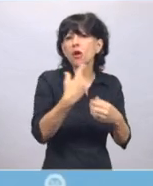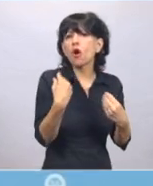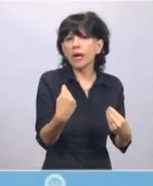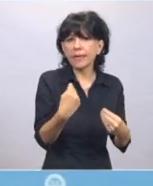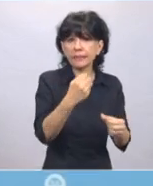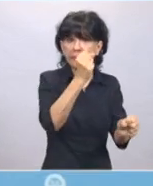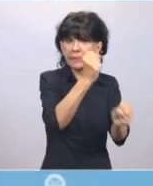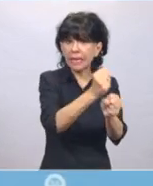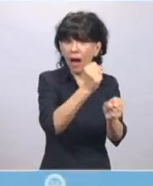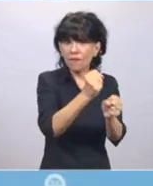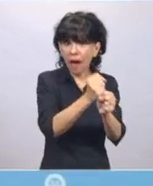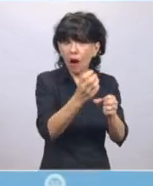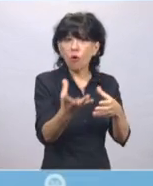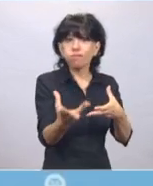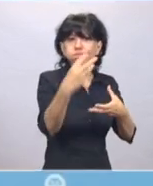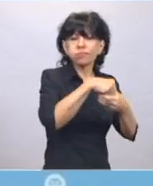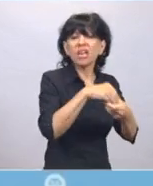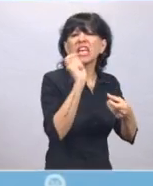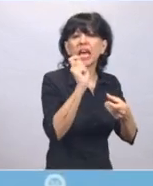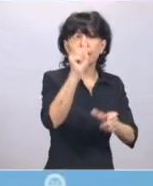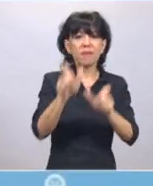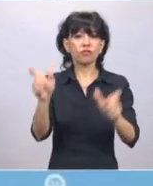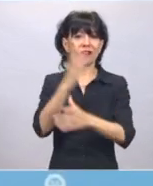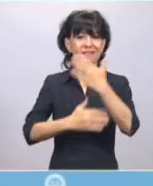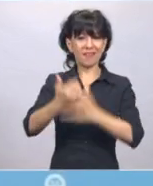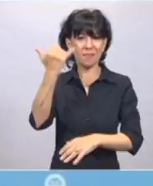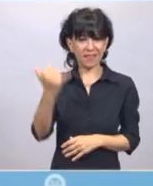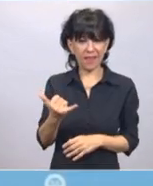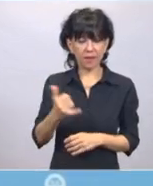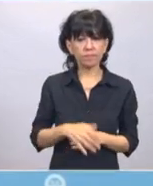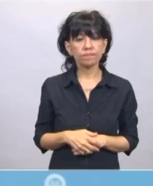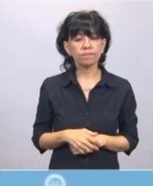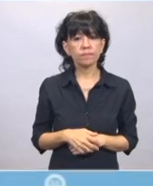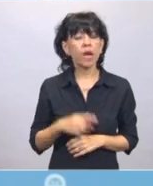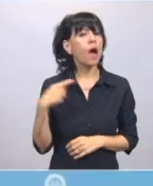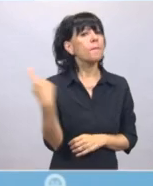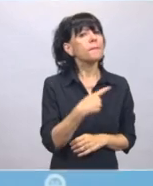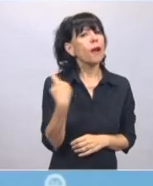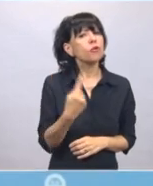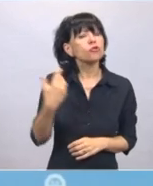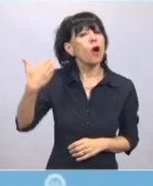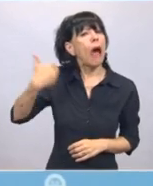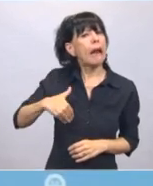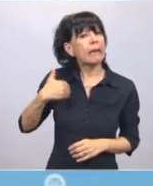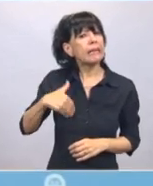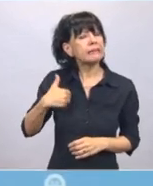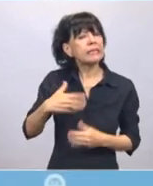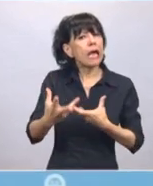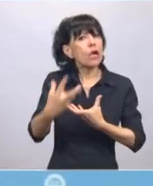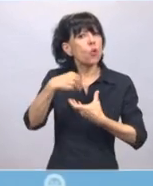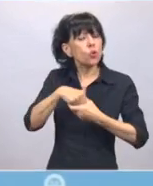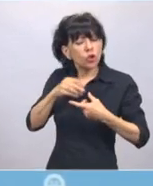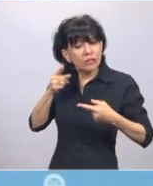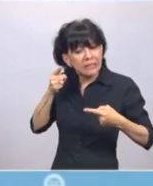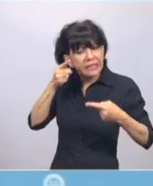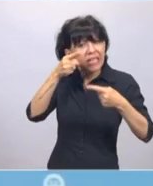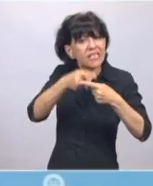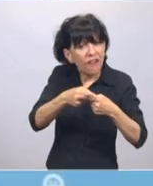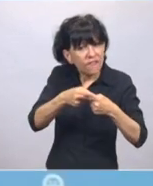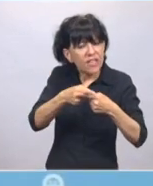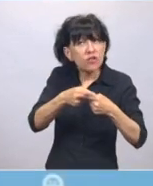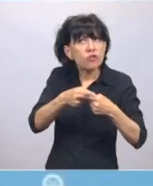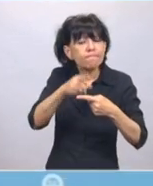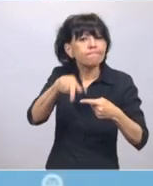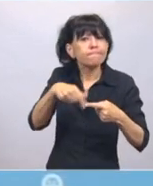trabajo de las personas con discapacidad para nosotros parte del desafío de la inclusión en la Argentina